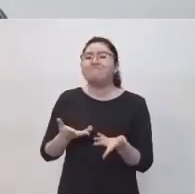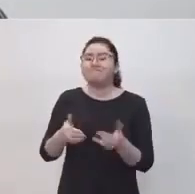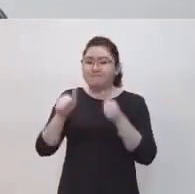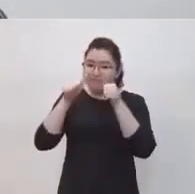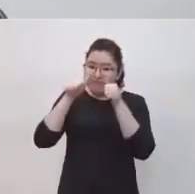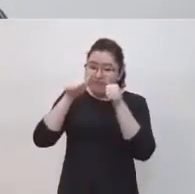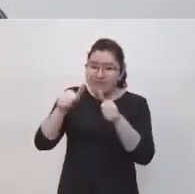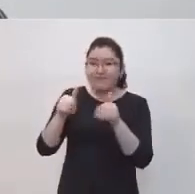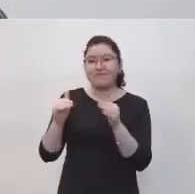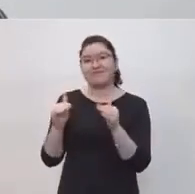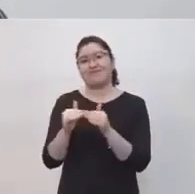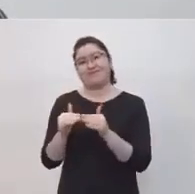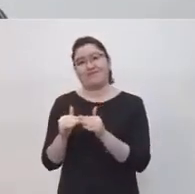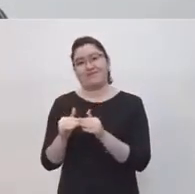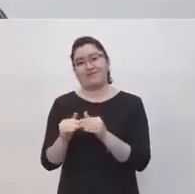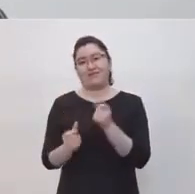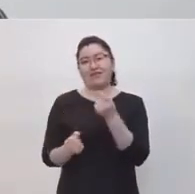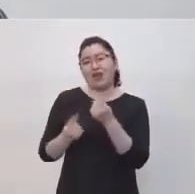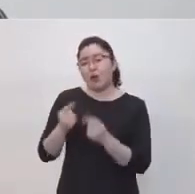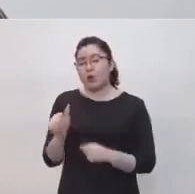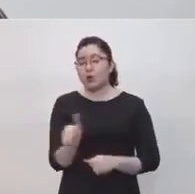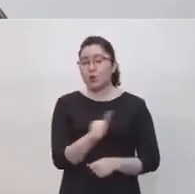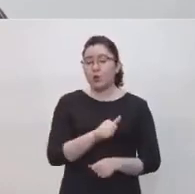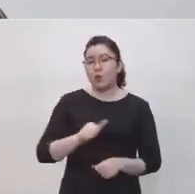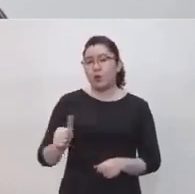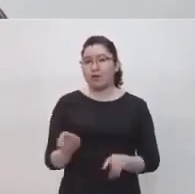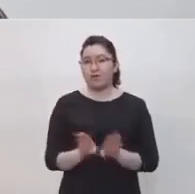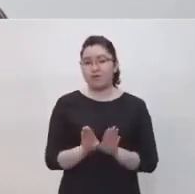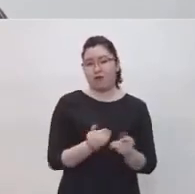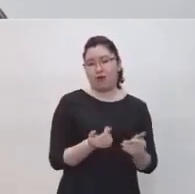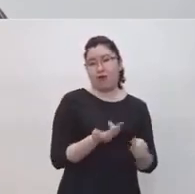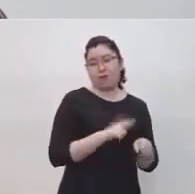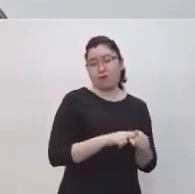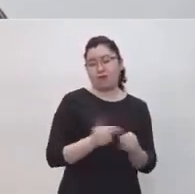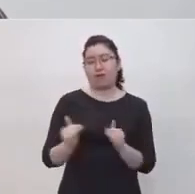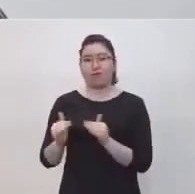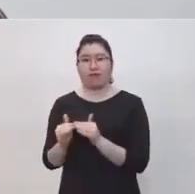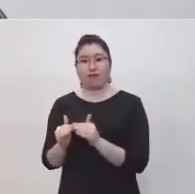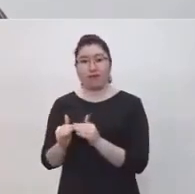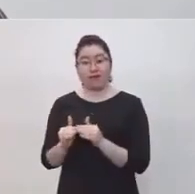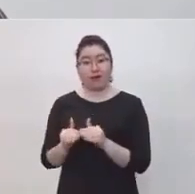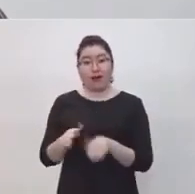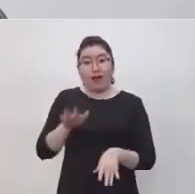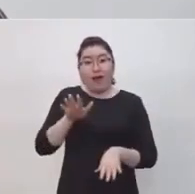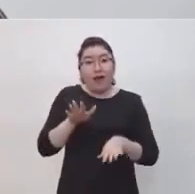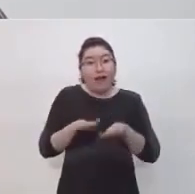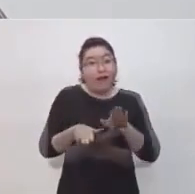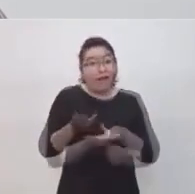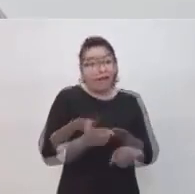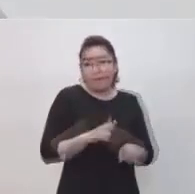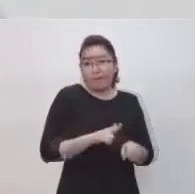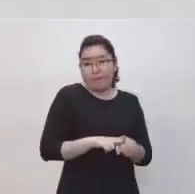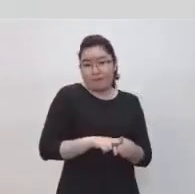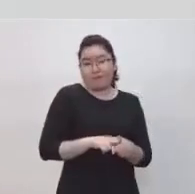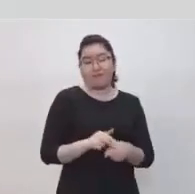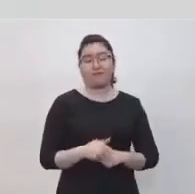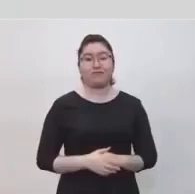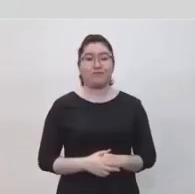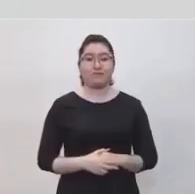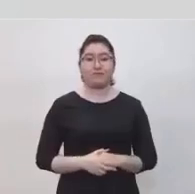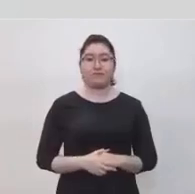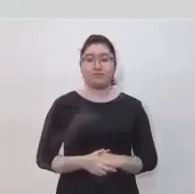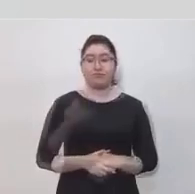atención ambulatoria. Y en muchos casos, no en todos, esa atención va acompañada de un tanque de oxígeno. ¿De qué se